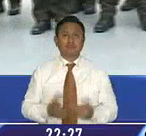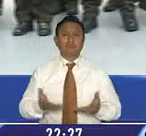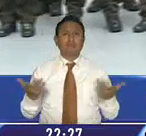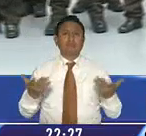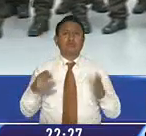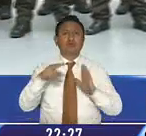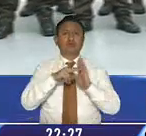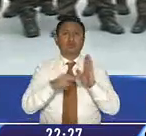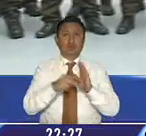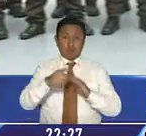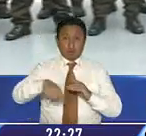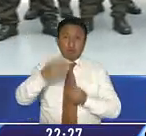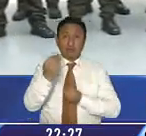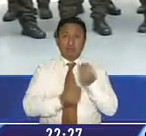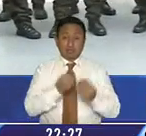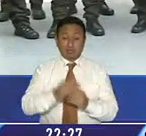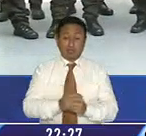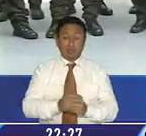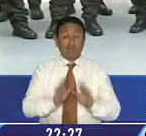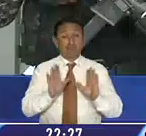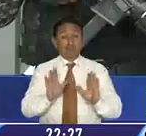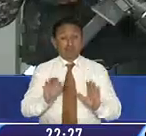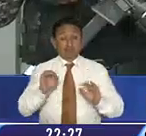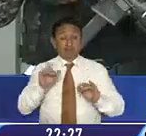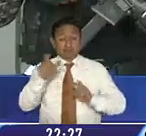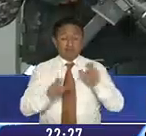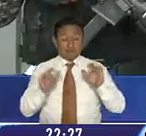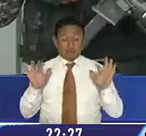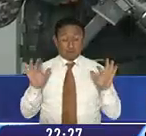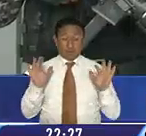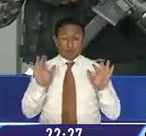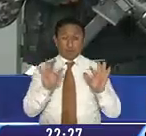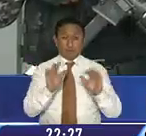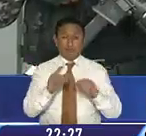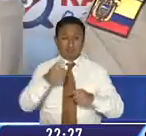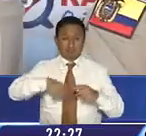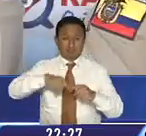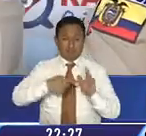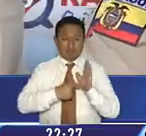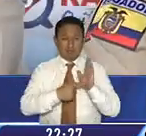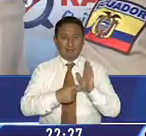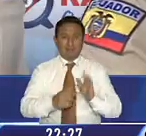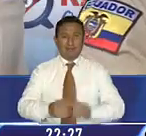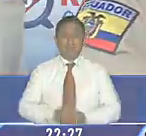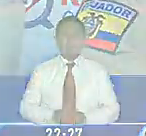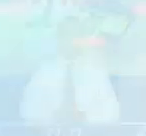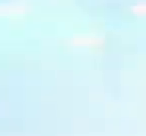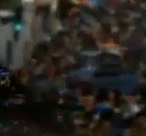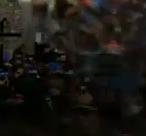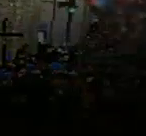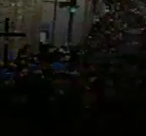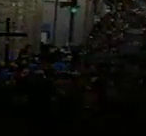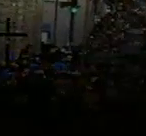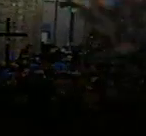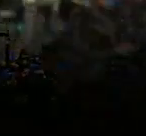qué medidas debe tomar por las posibles aglomeraciones. En breves minutos.